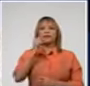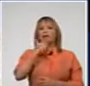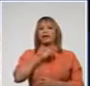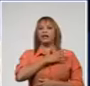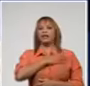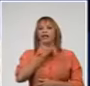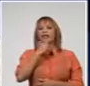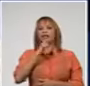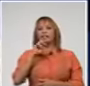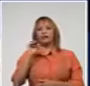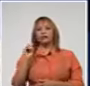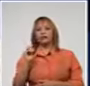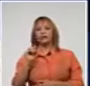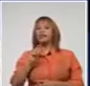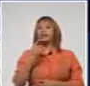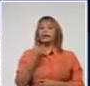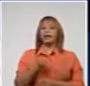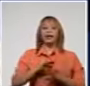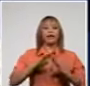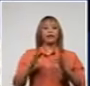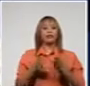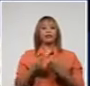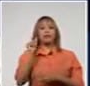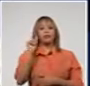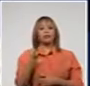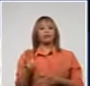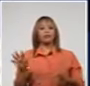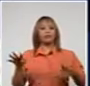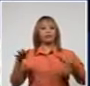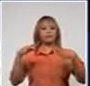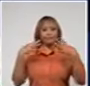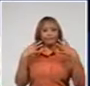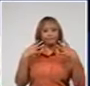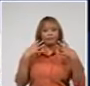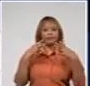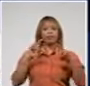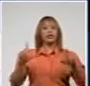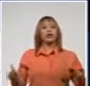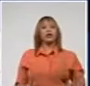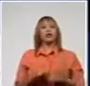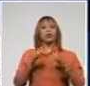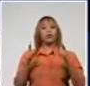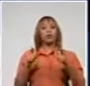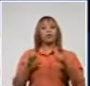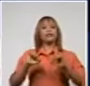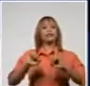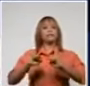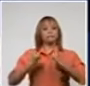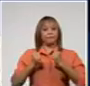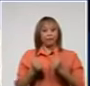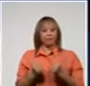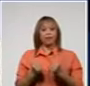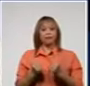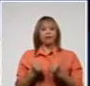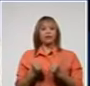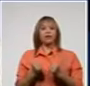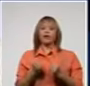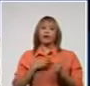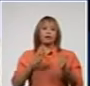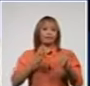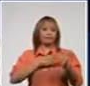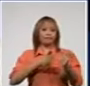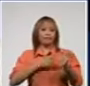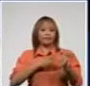las personas que escuchan la información, que cumplen y que exigimos a los que no cumplen que lo